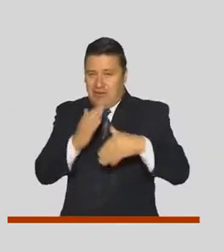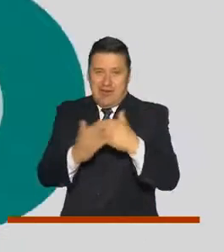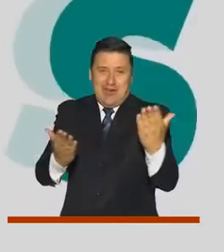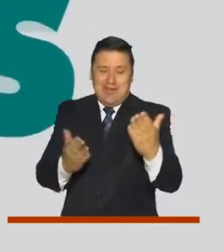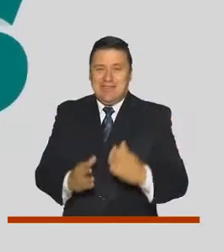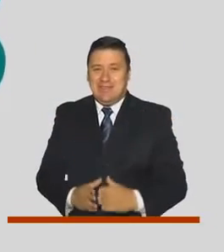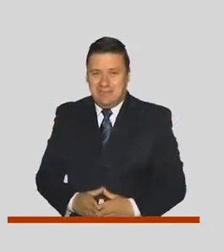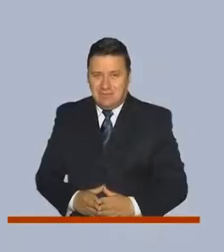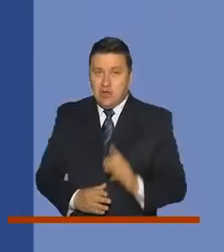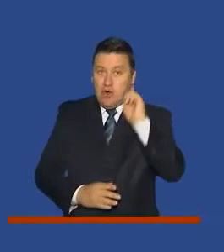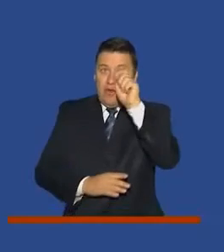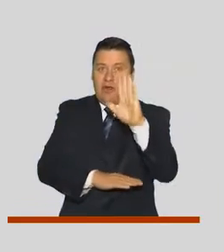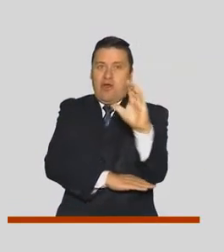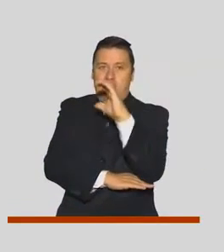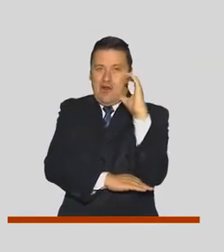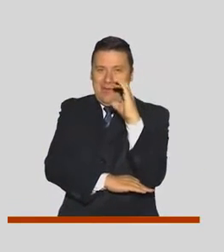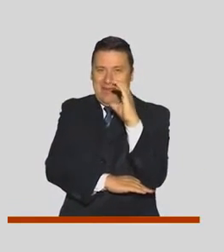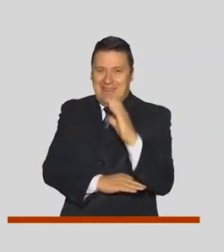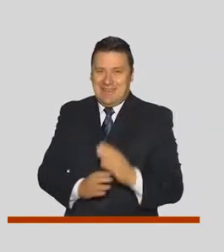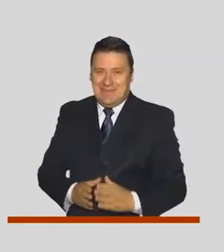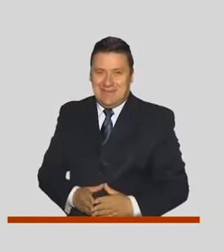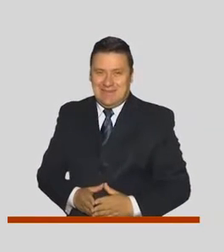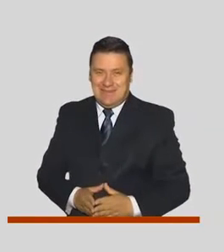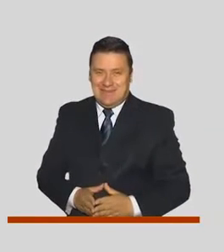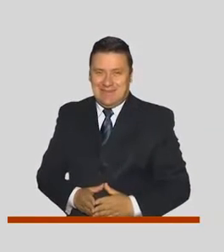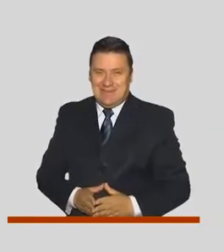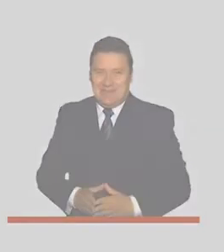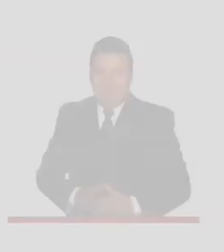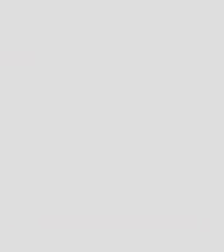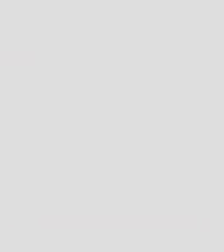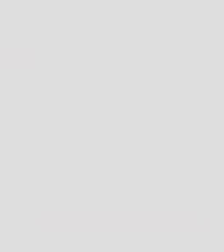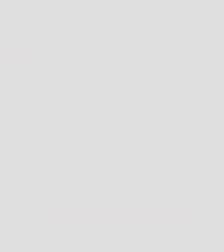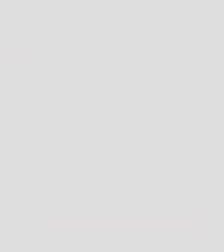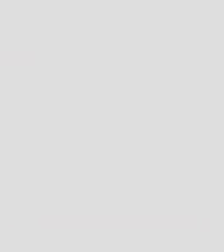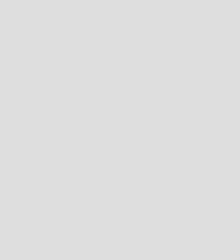El futuro es de todos. Gobierno de Colombia.